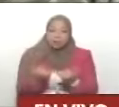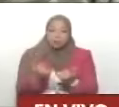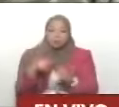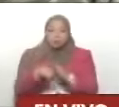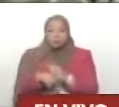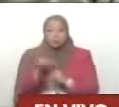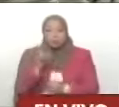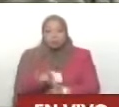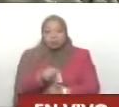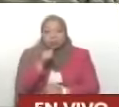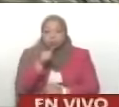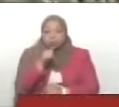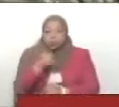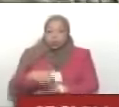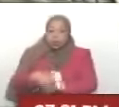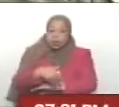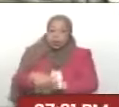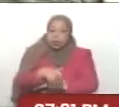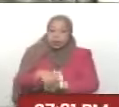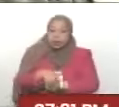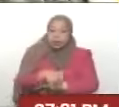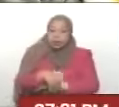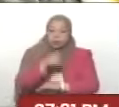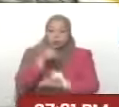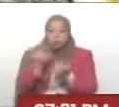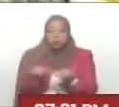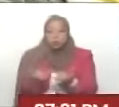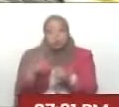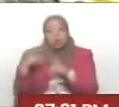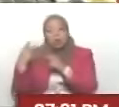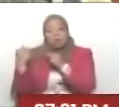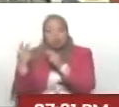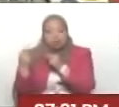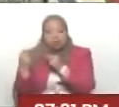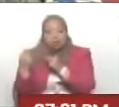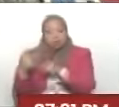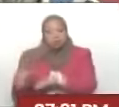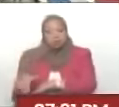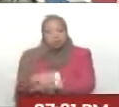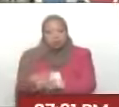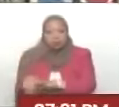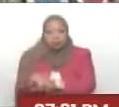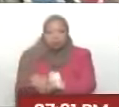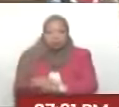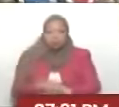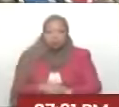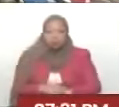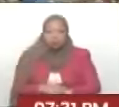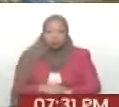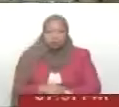tiene razón la gente en la calle cuando dice, ahora la esperanza está en la calle, Mario.